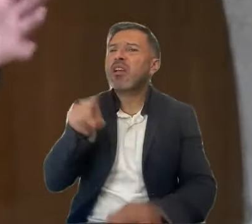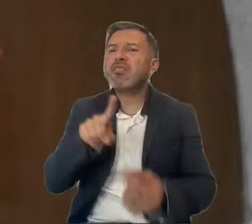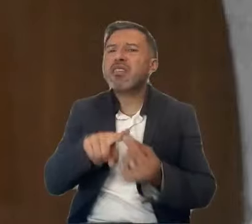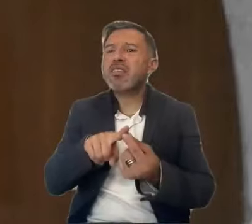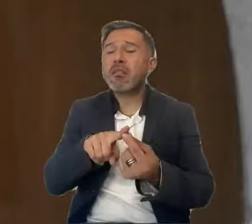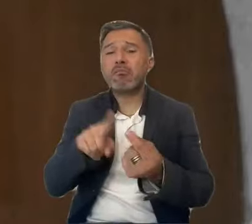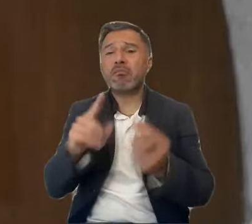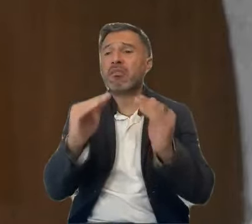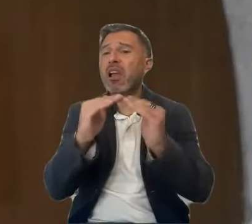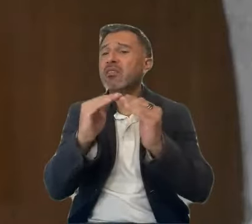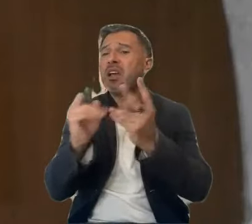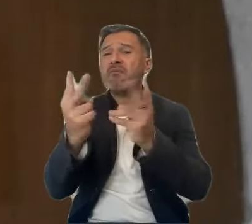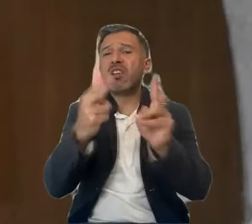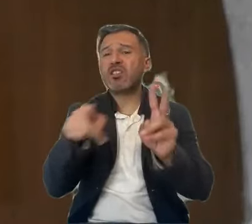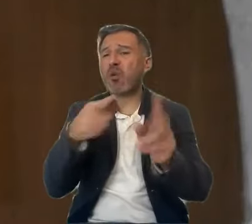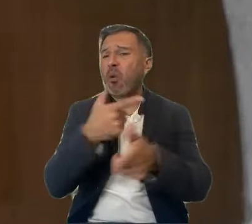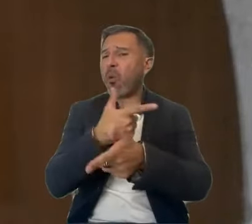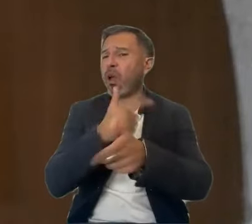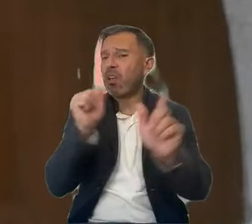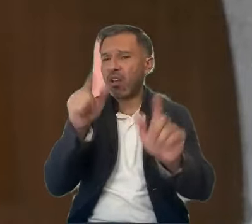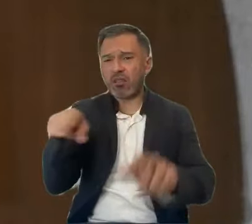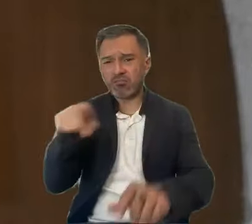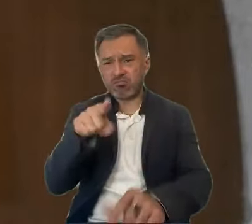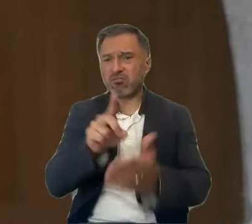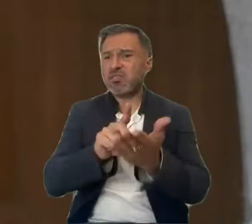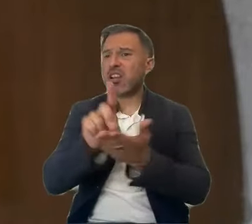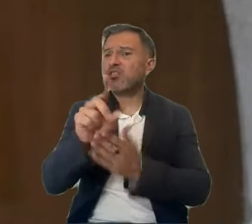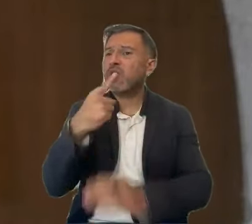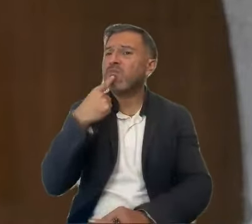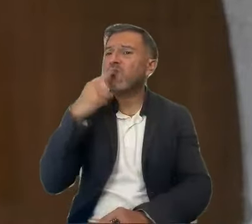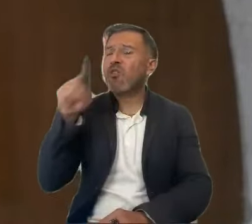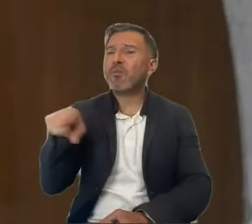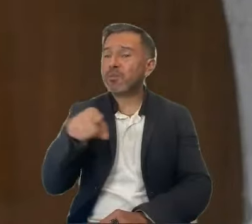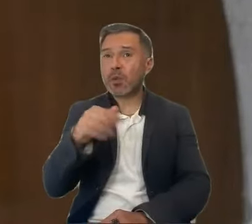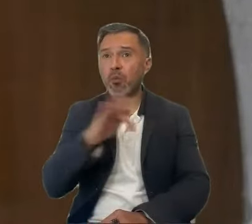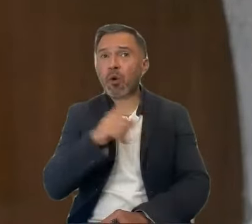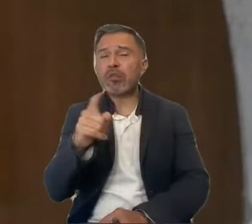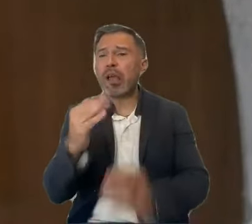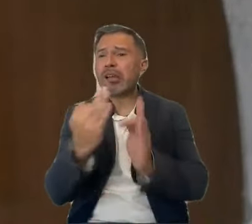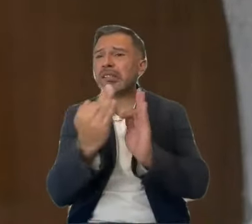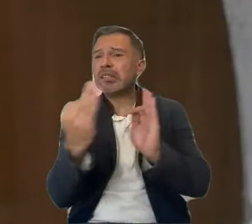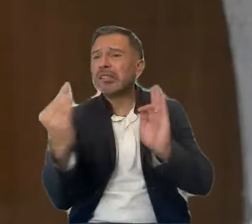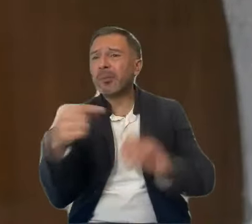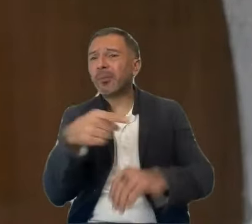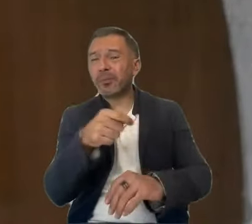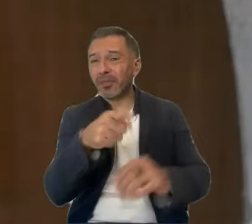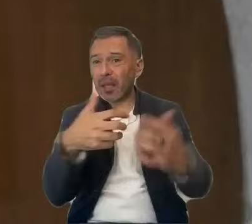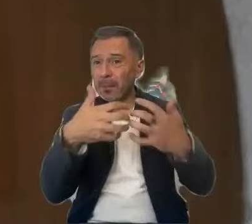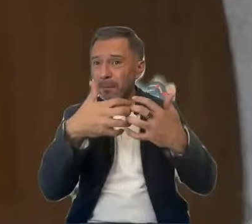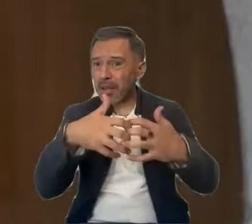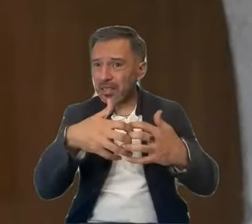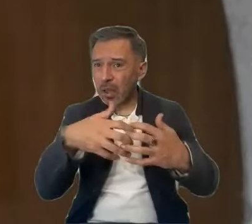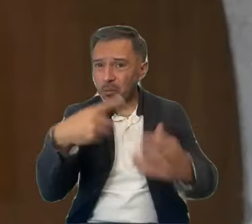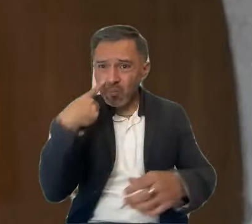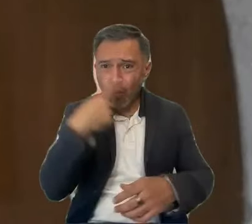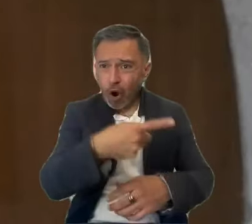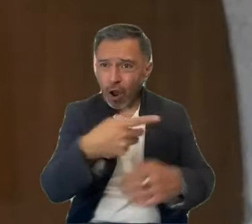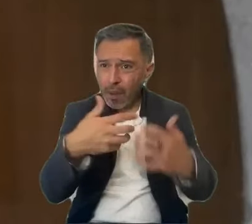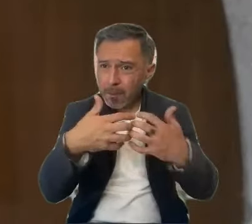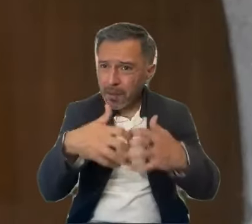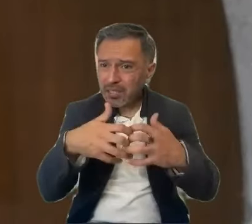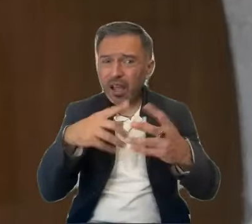X número de kilómetros puede ser el que denuncie a una empresa, a un gobierno, por